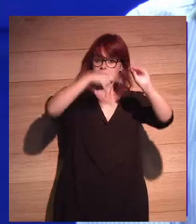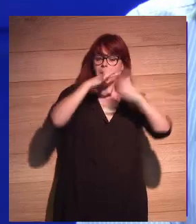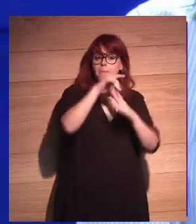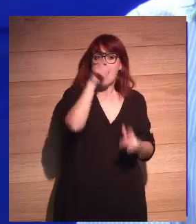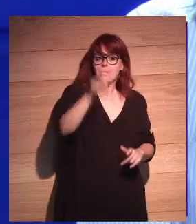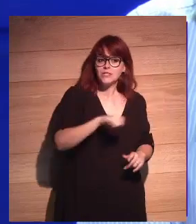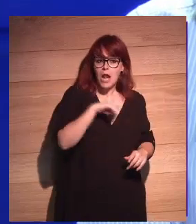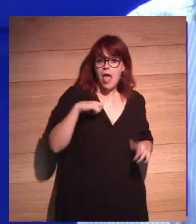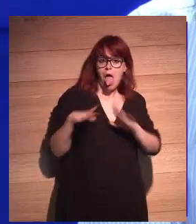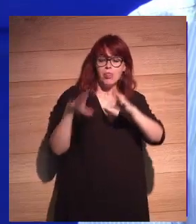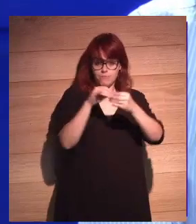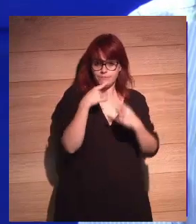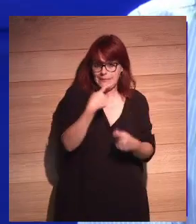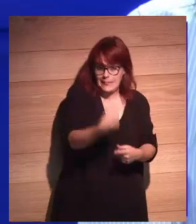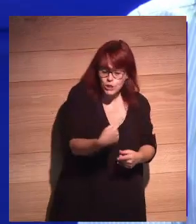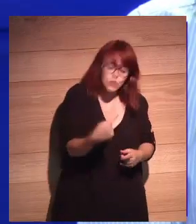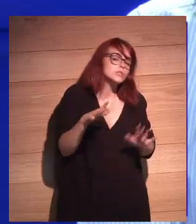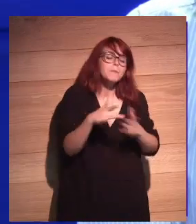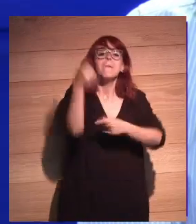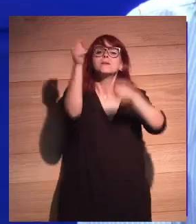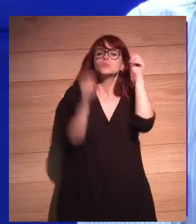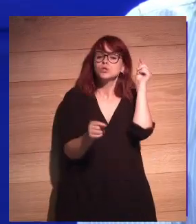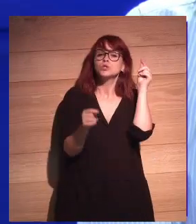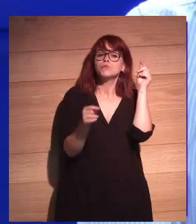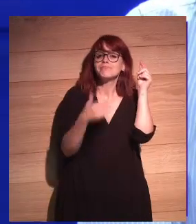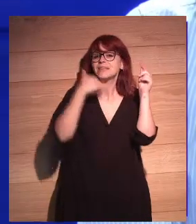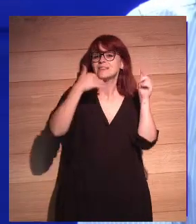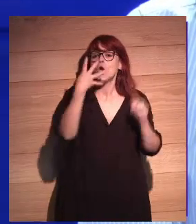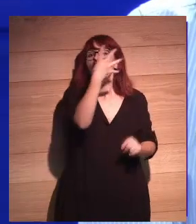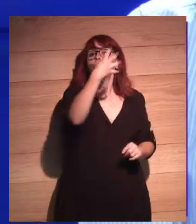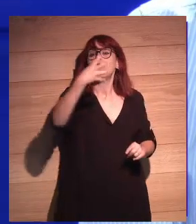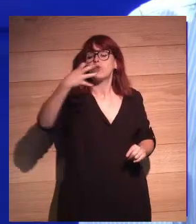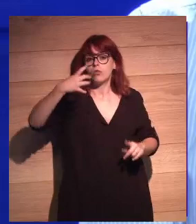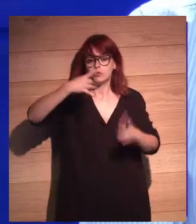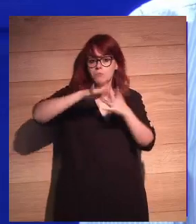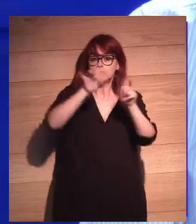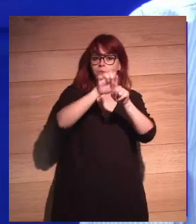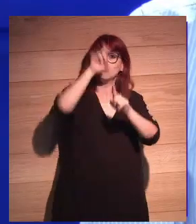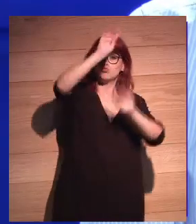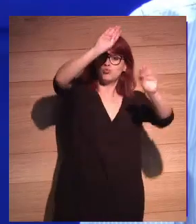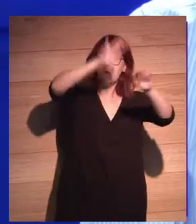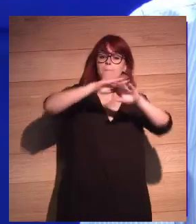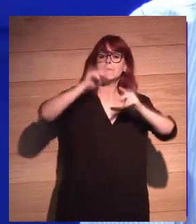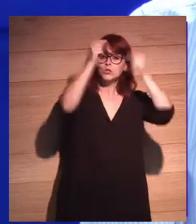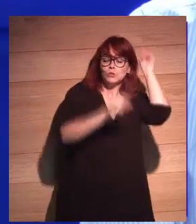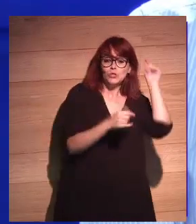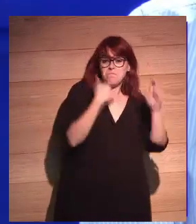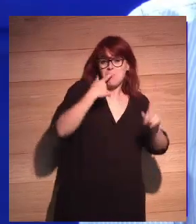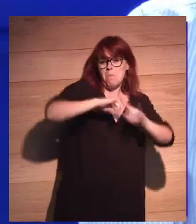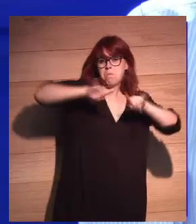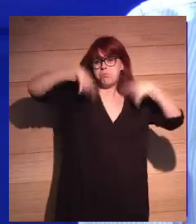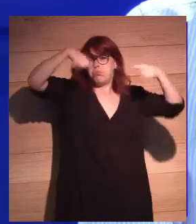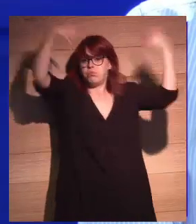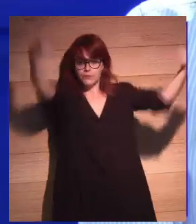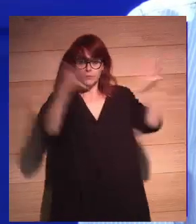personal de la persona que le implicó. El presupuesto casi por 400 al español. Los resultados similares. Están todos los contenidos en la